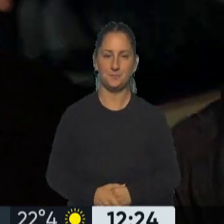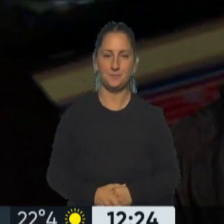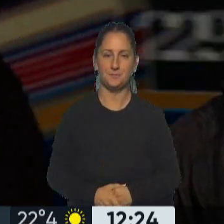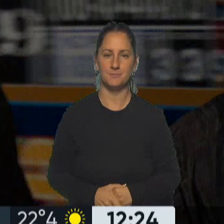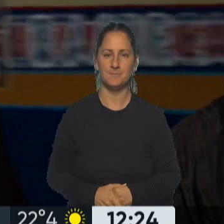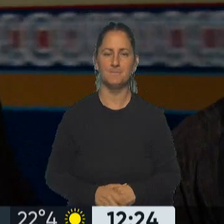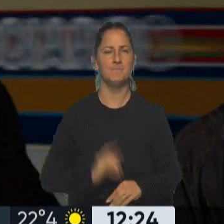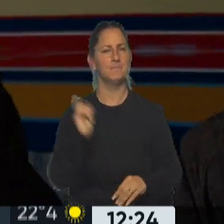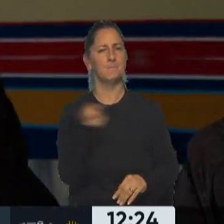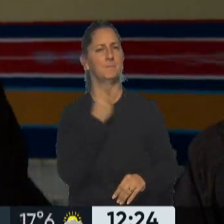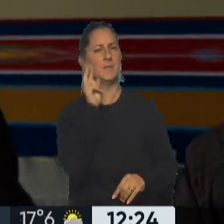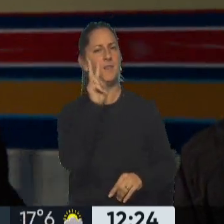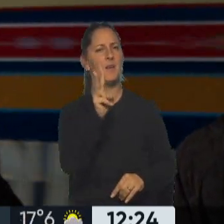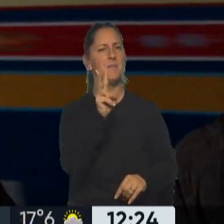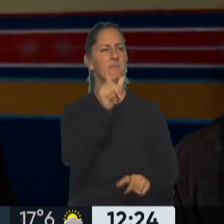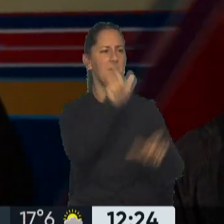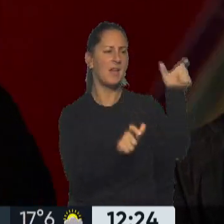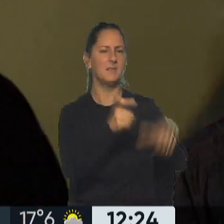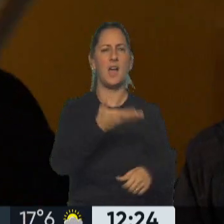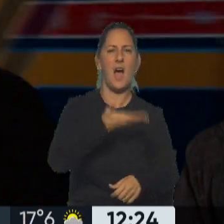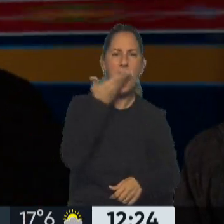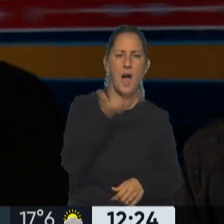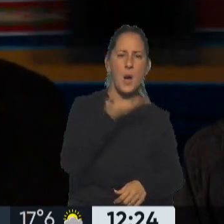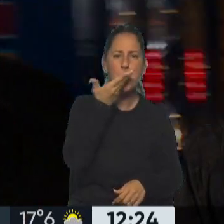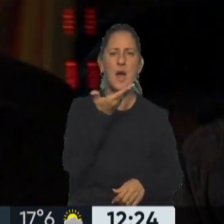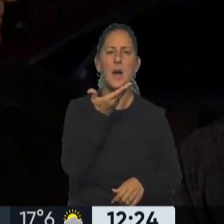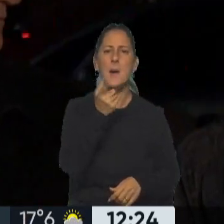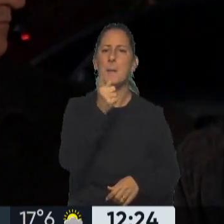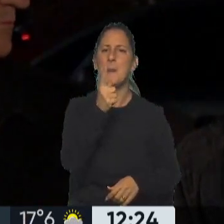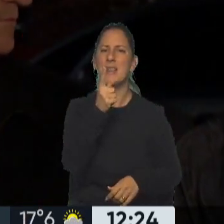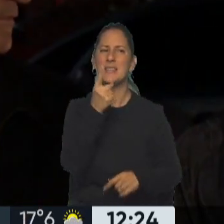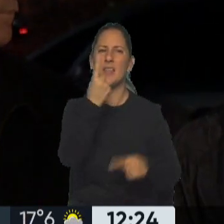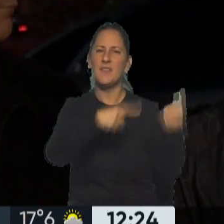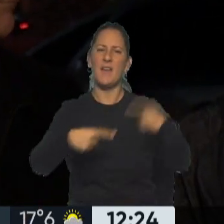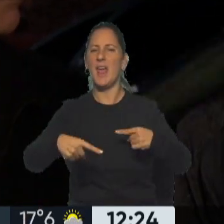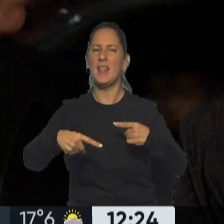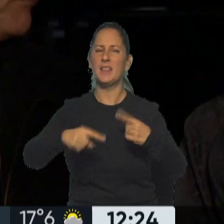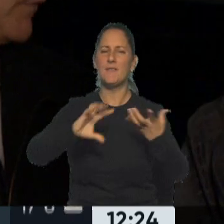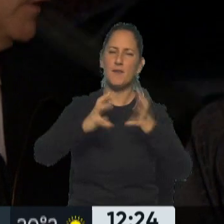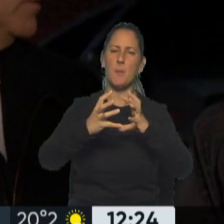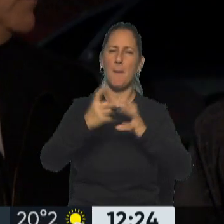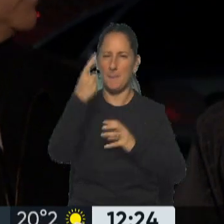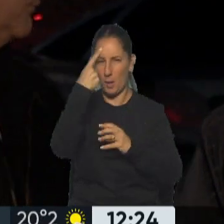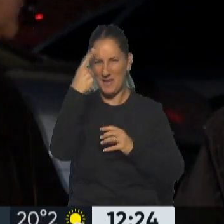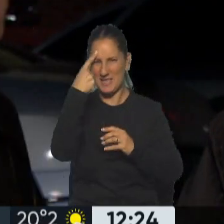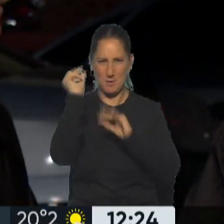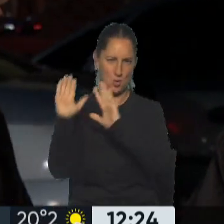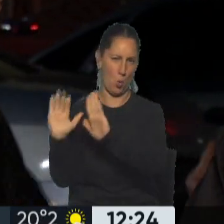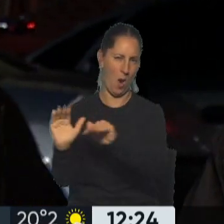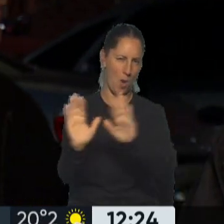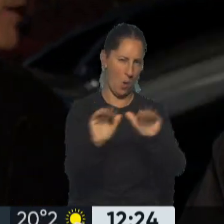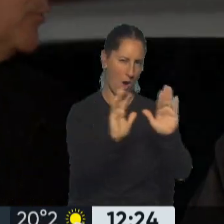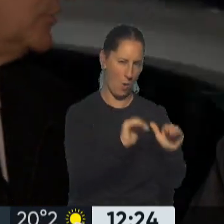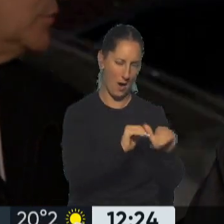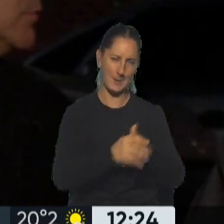uno visualiza cuando ve las declaraciones pareciesen que con diferentes intensidades todos más o menos piensan lo mismo No